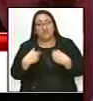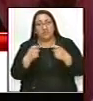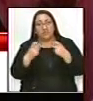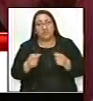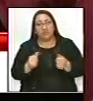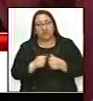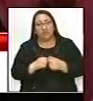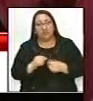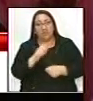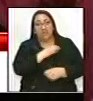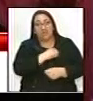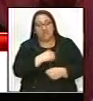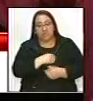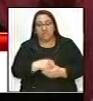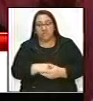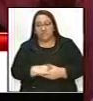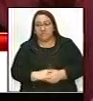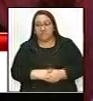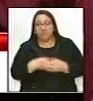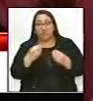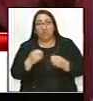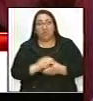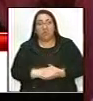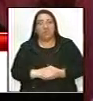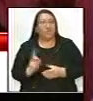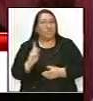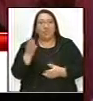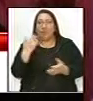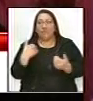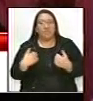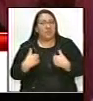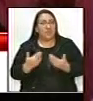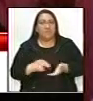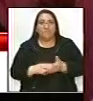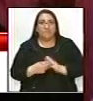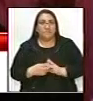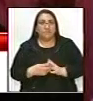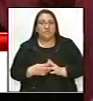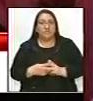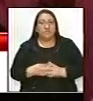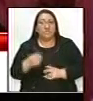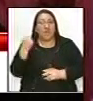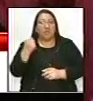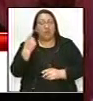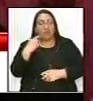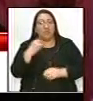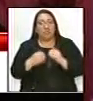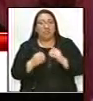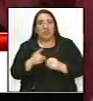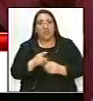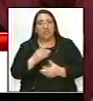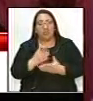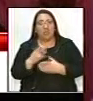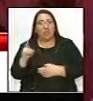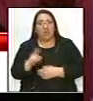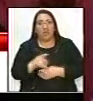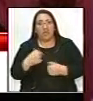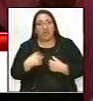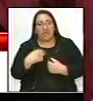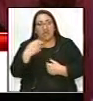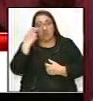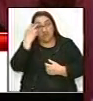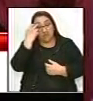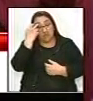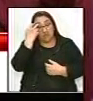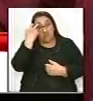encontrones con el Poder Ejecutivo porque no vamos a tener el apremio para resolver estas urgencias que tienen a veces por